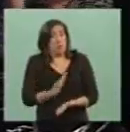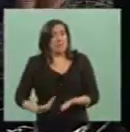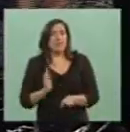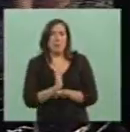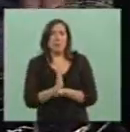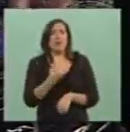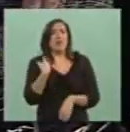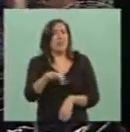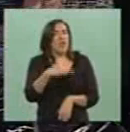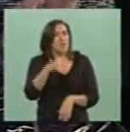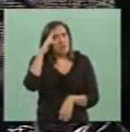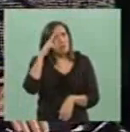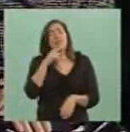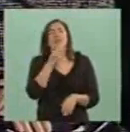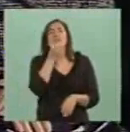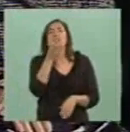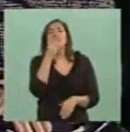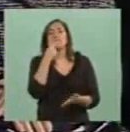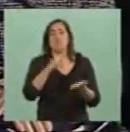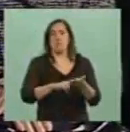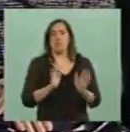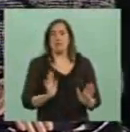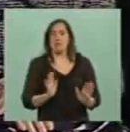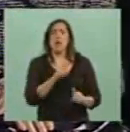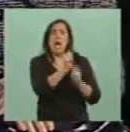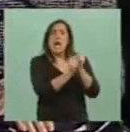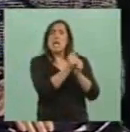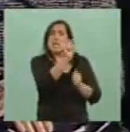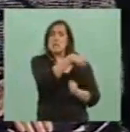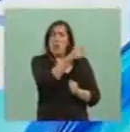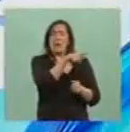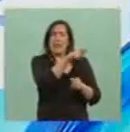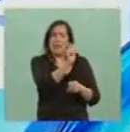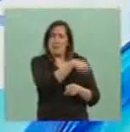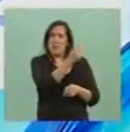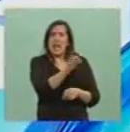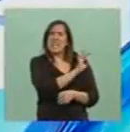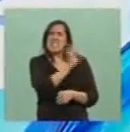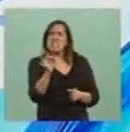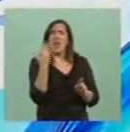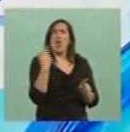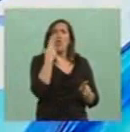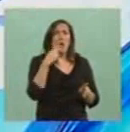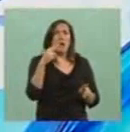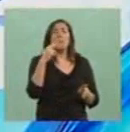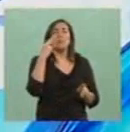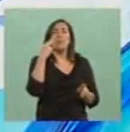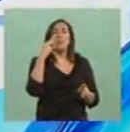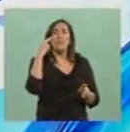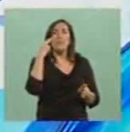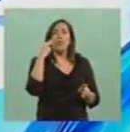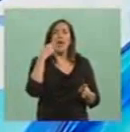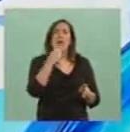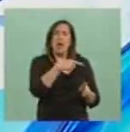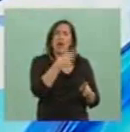Es una inmobiliaria bastante conocida, pero la verdad que no tiene declaración jurada desde el año 97. Pensar los